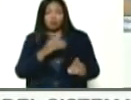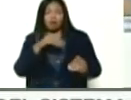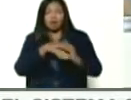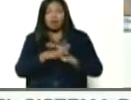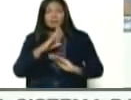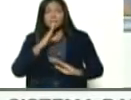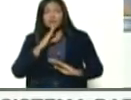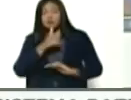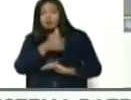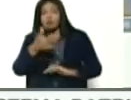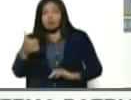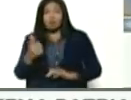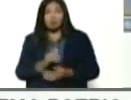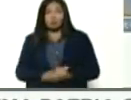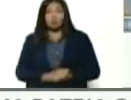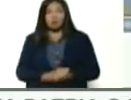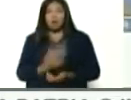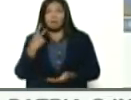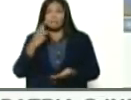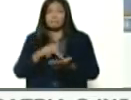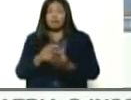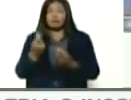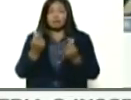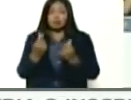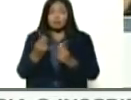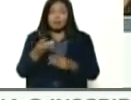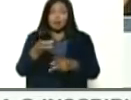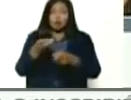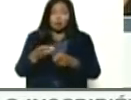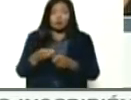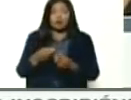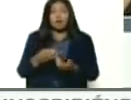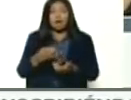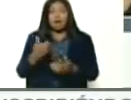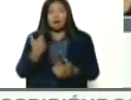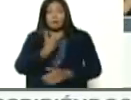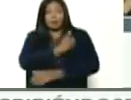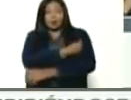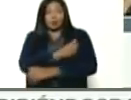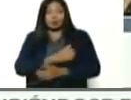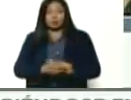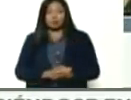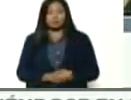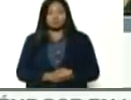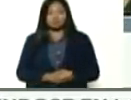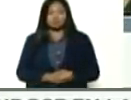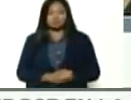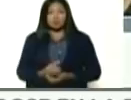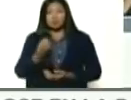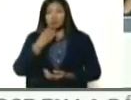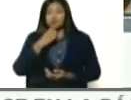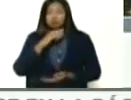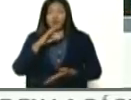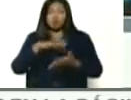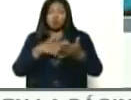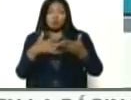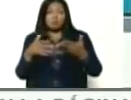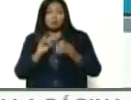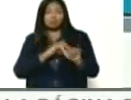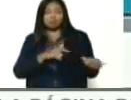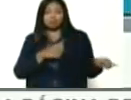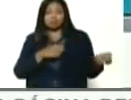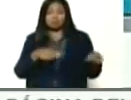ahí está el dinero para que se cobren las vacunas así que bueno nosotros tenemos un cronograma